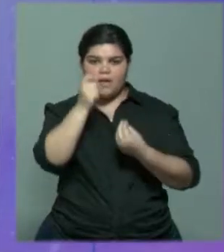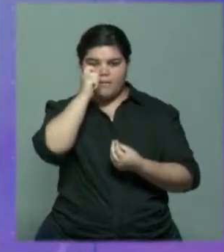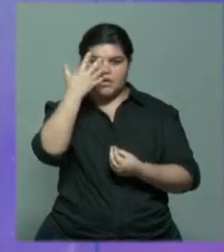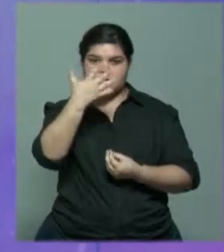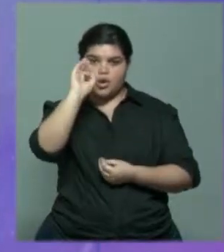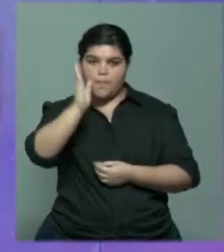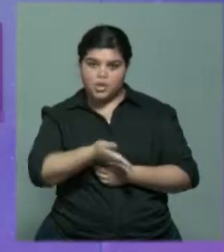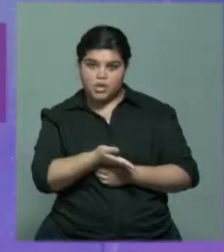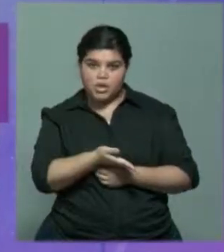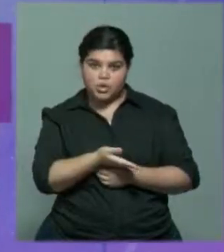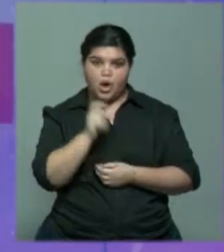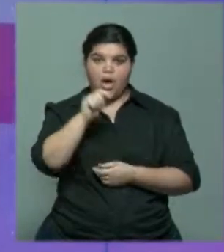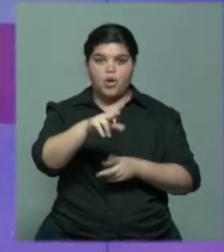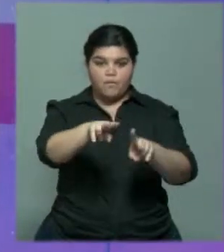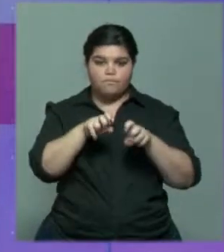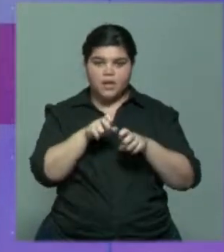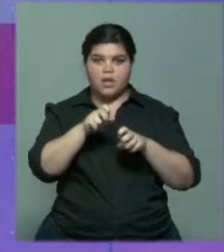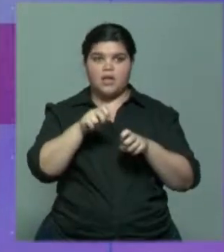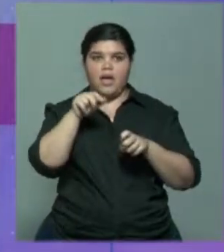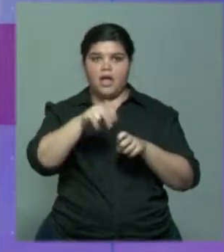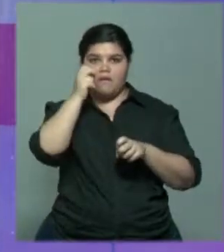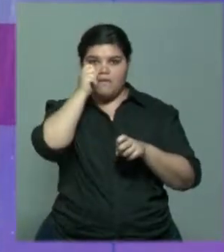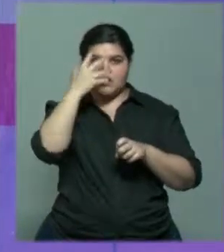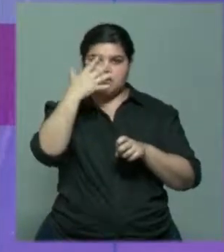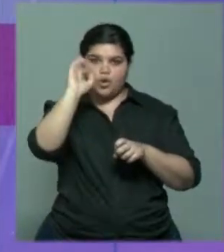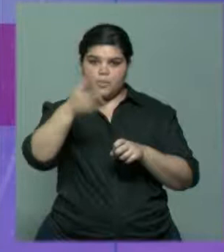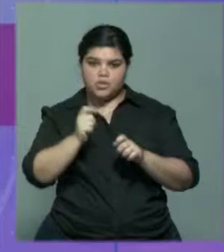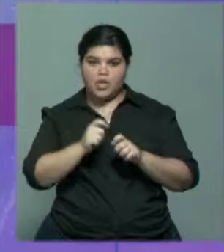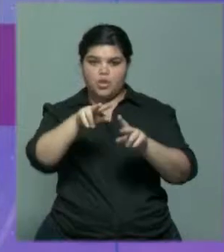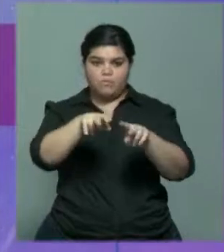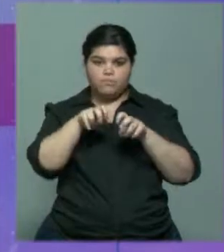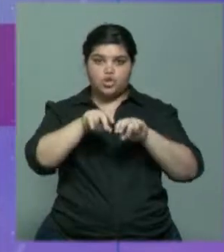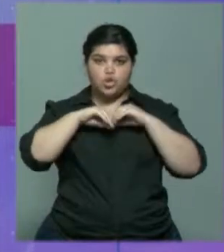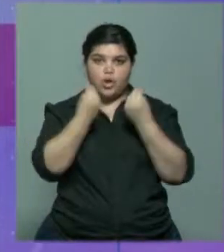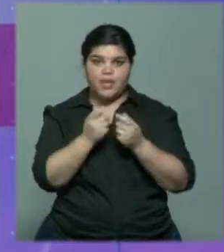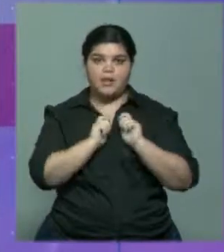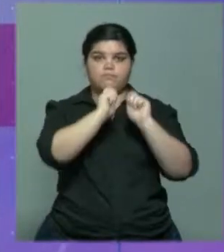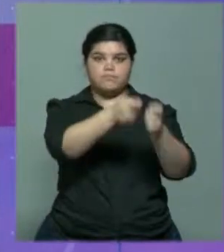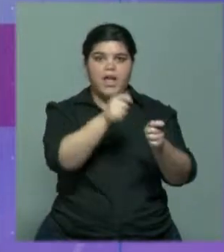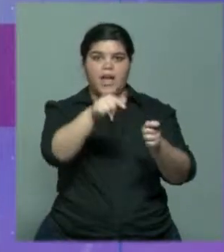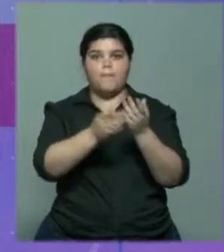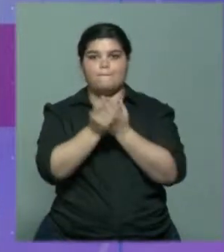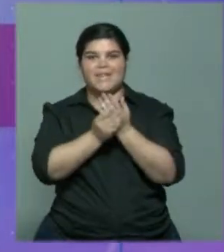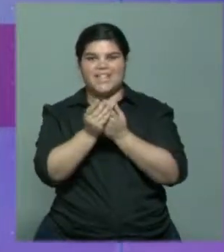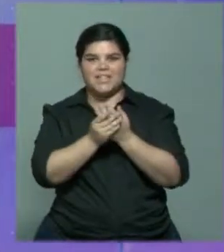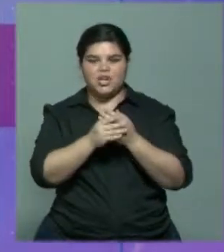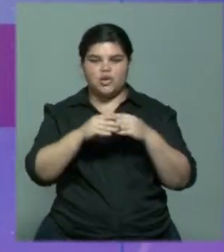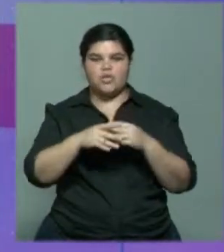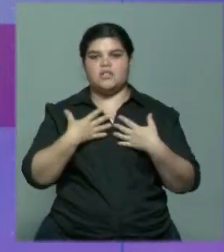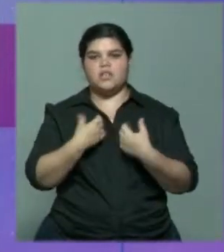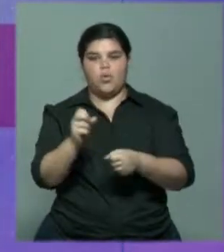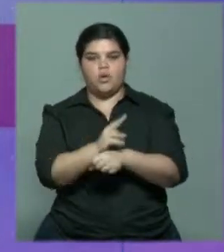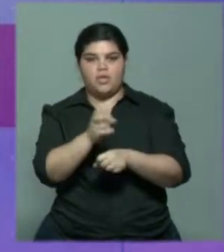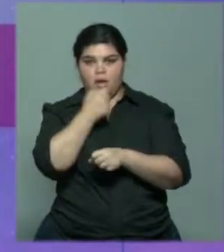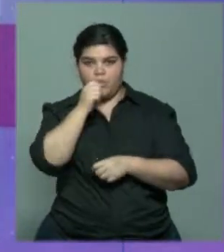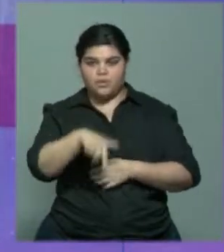25%, obtenga como recaudación el 25% de lo recaudado por el Ministerio de Seguridad de la provincia. Por otra